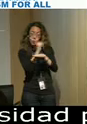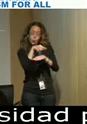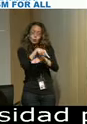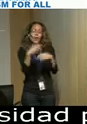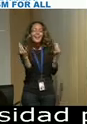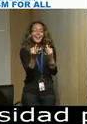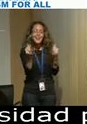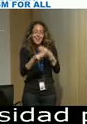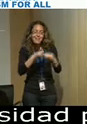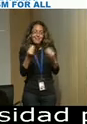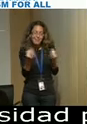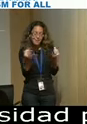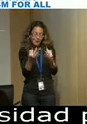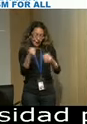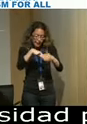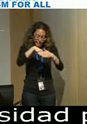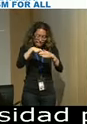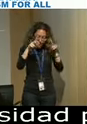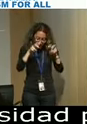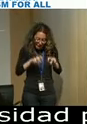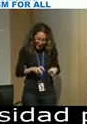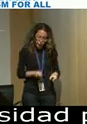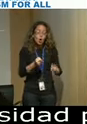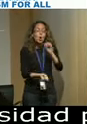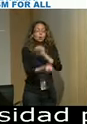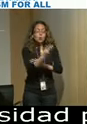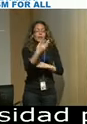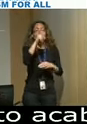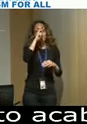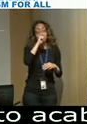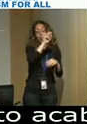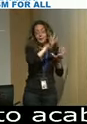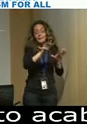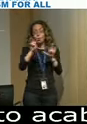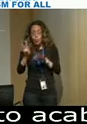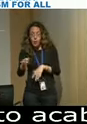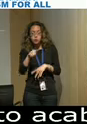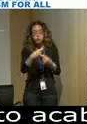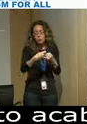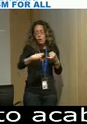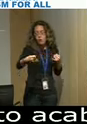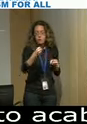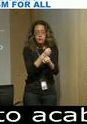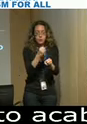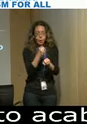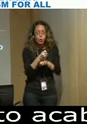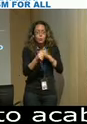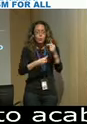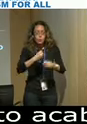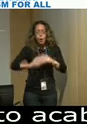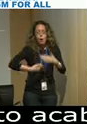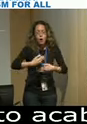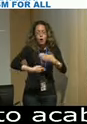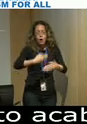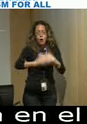investigación, se genera en el año 1994 una línea de trabajo que ha seguido cultivándose durante todo este tiempo y que el año